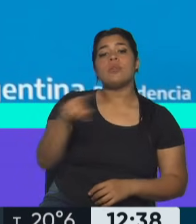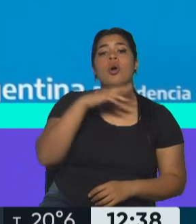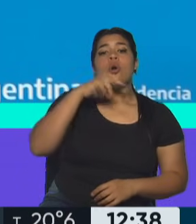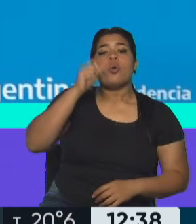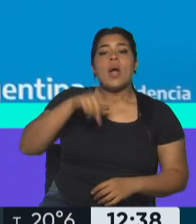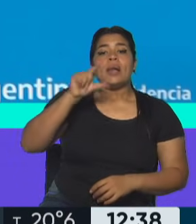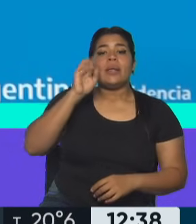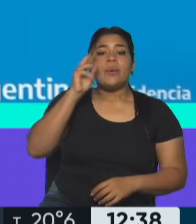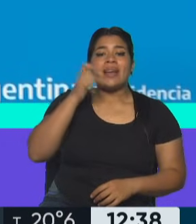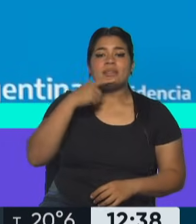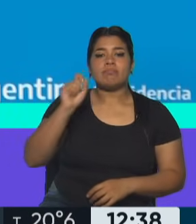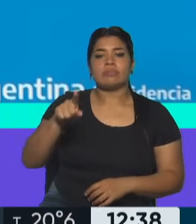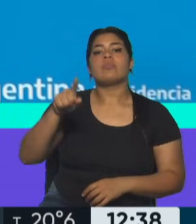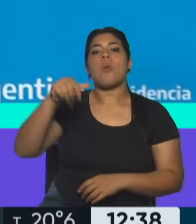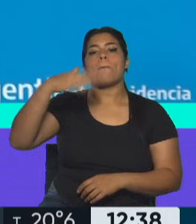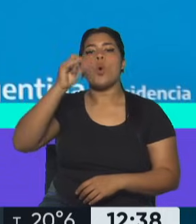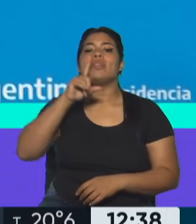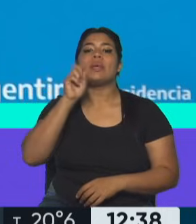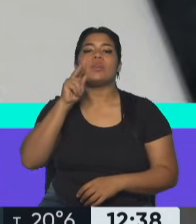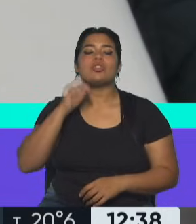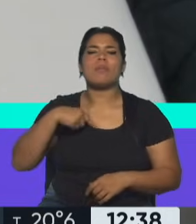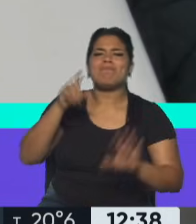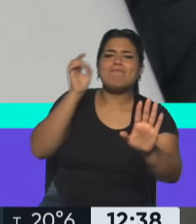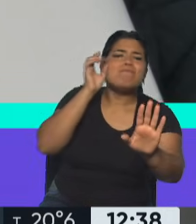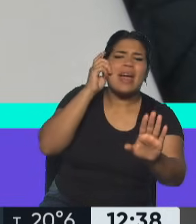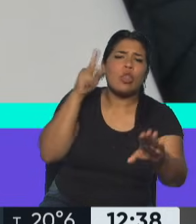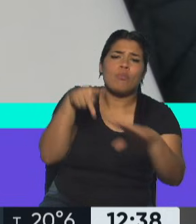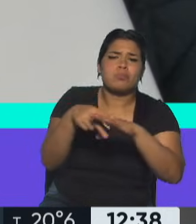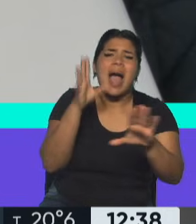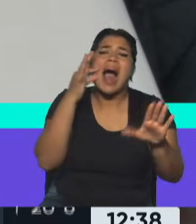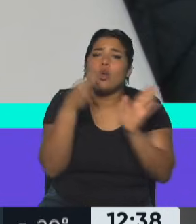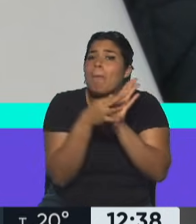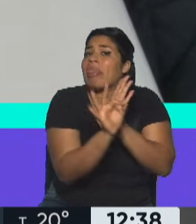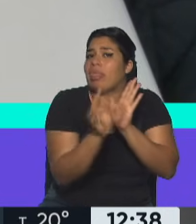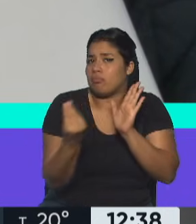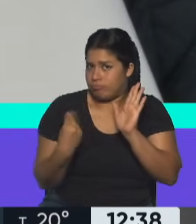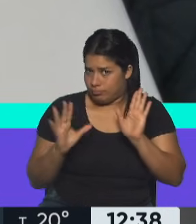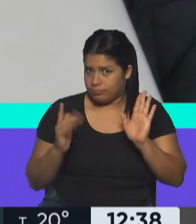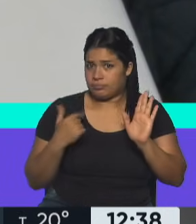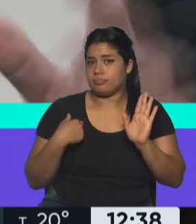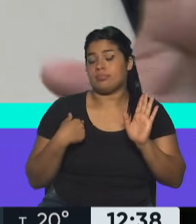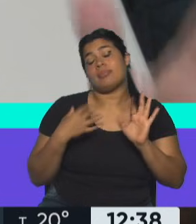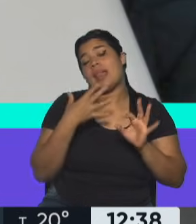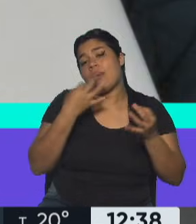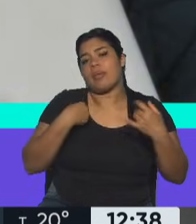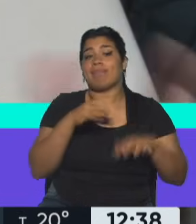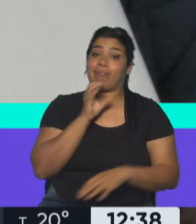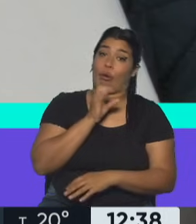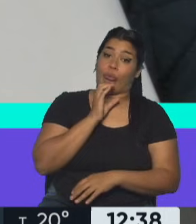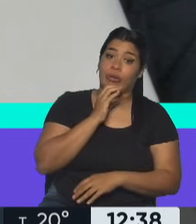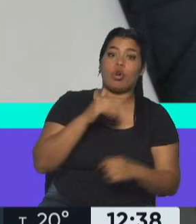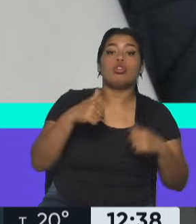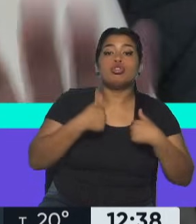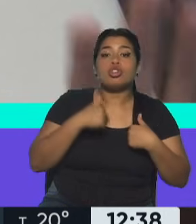Juan Libares, de Multivisión. Disculpe, Gabriela, que le tenga que hacer esta corrección en este momento. Es Jean, es algo muy gracioso, pero mi nombre es